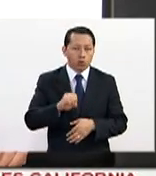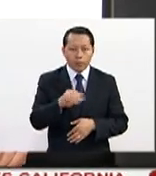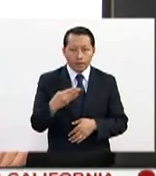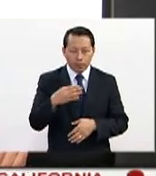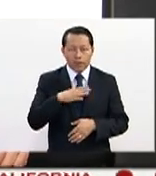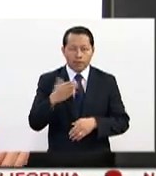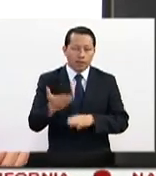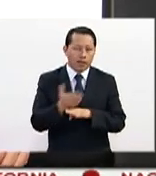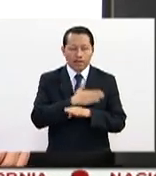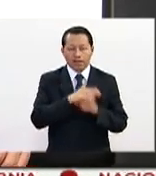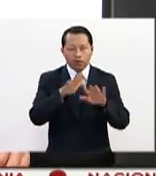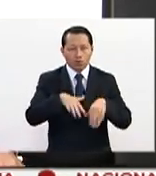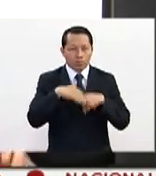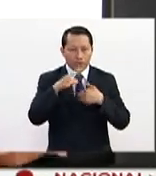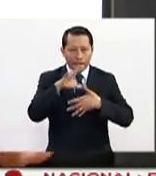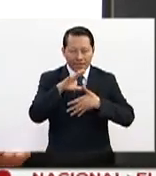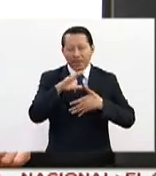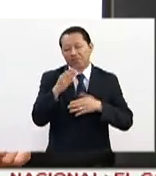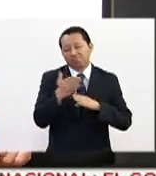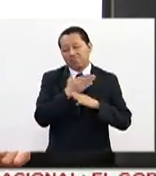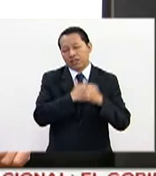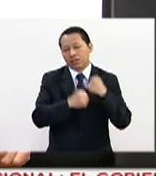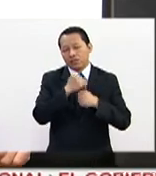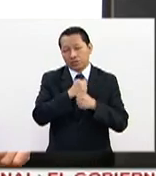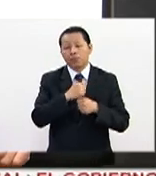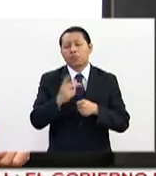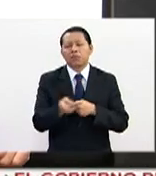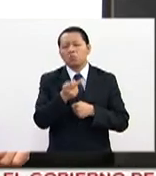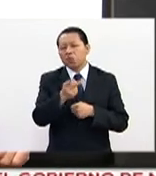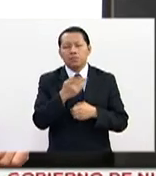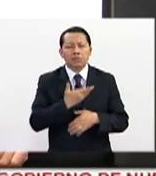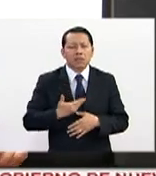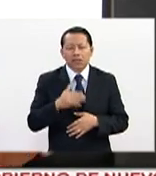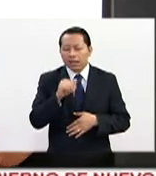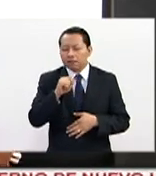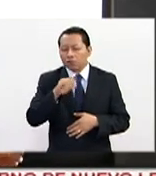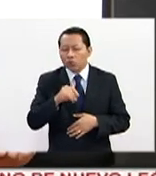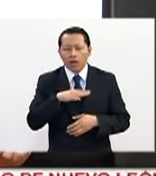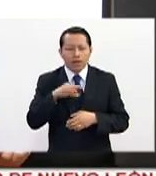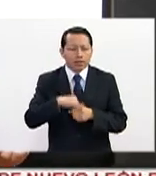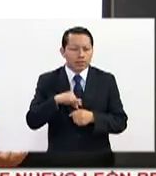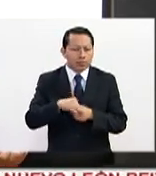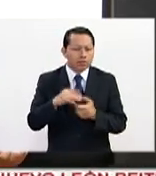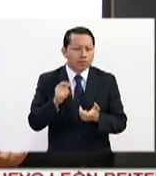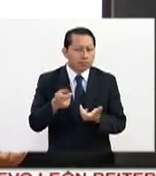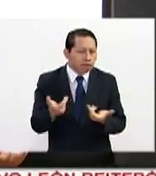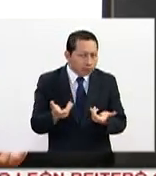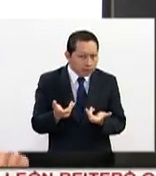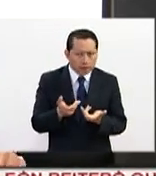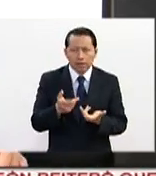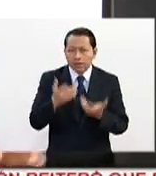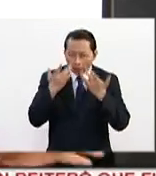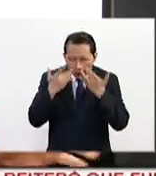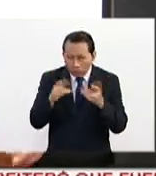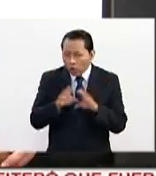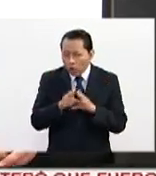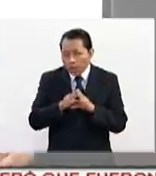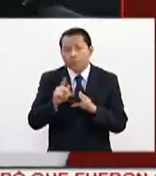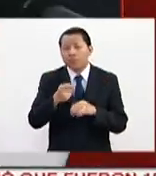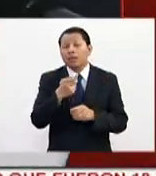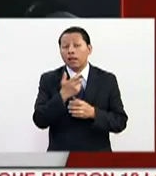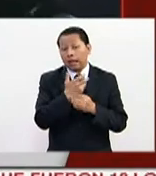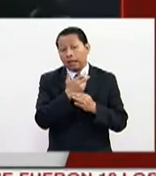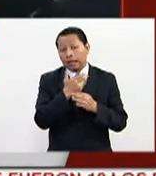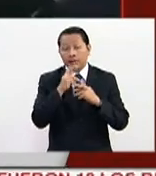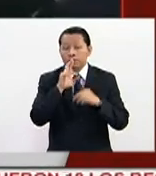la Cumbre de las Américas hace algunos años, cuestionaron al presidente Castro acerca de las elecciones y de su intención de dejar el poder. Él respondió en